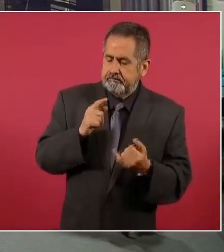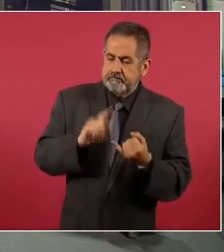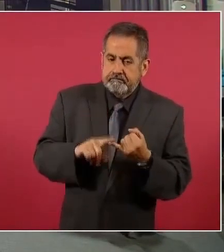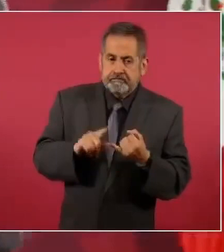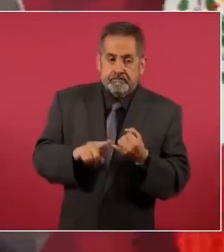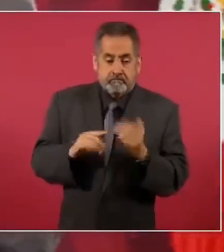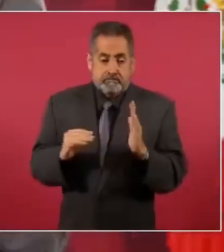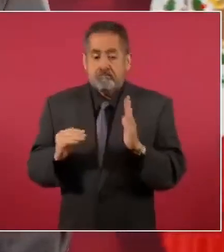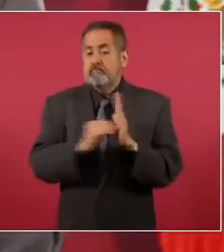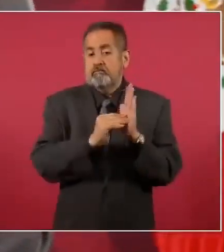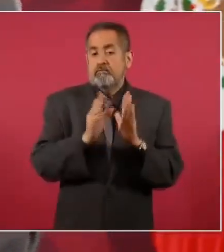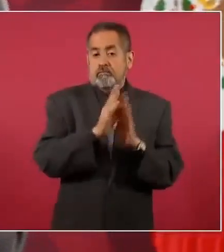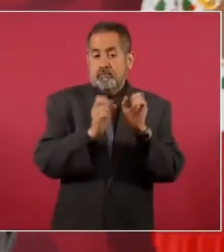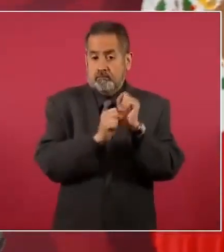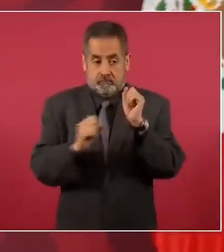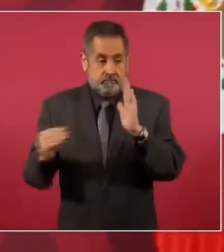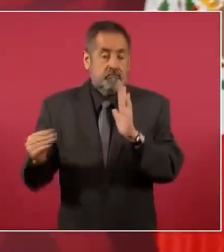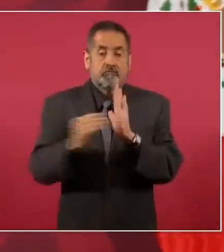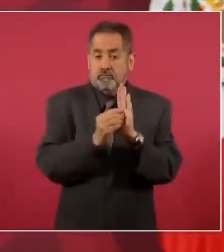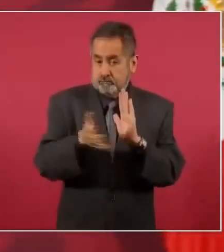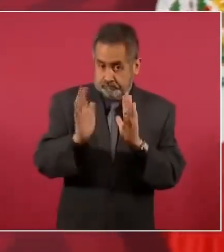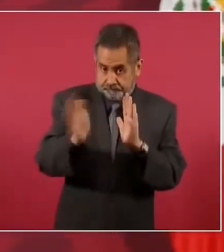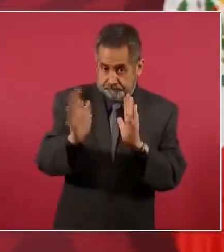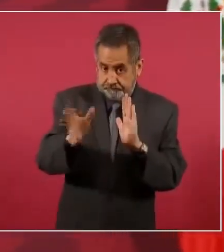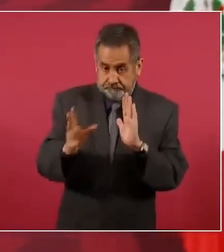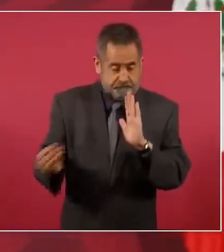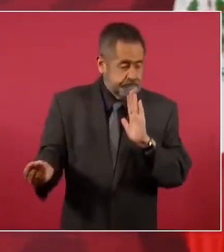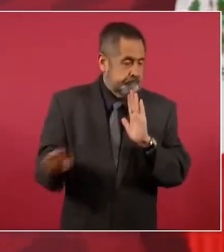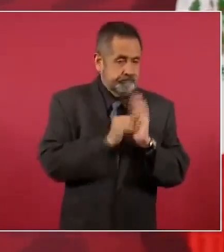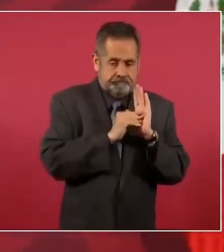y está en la Constitución